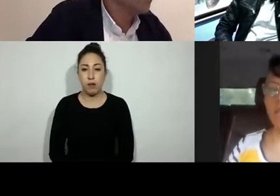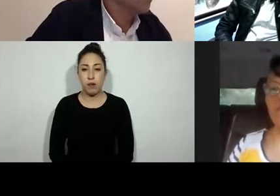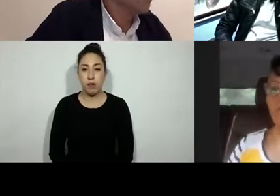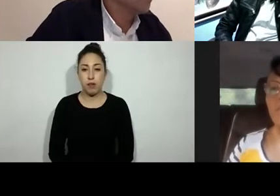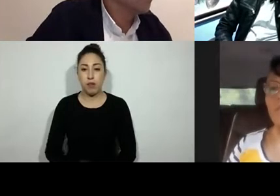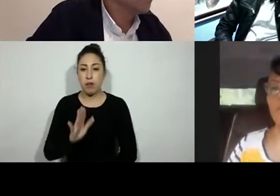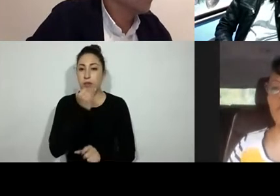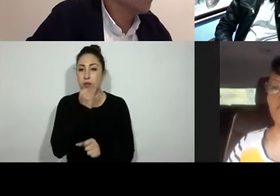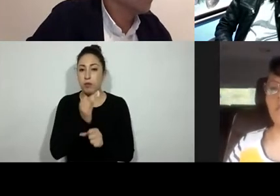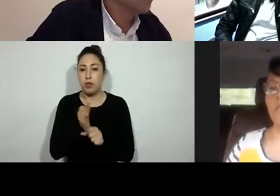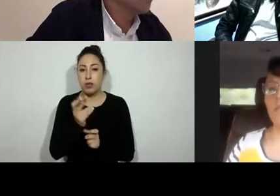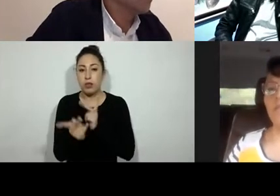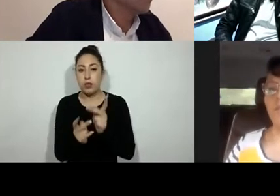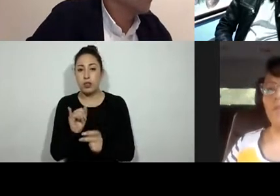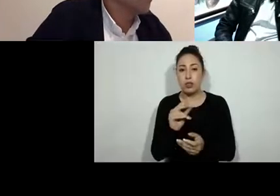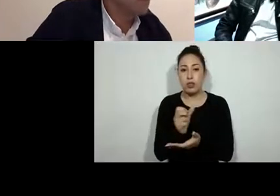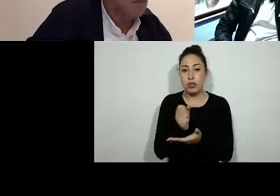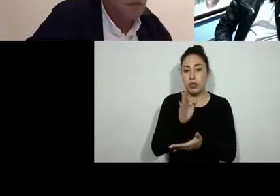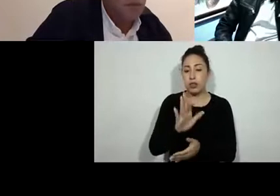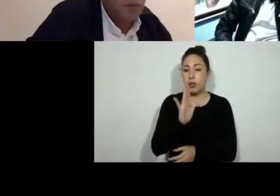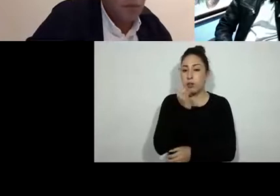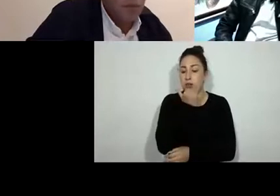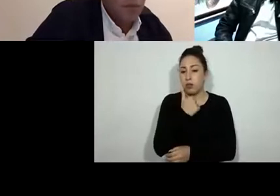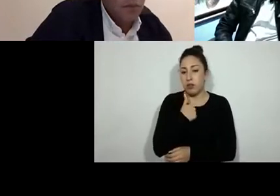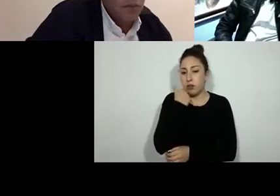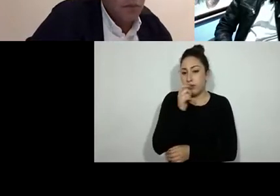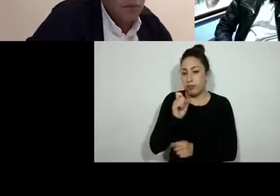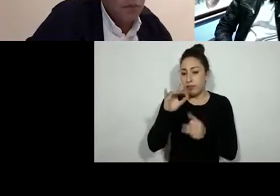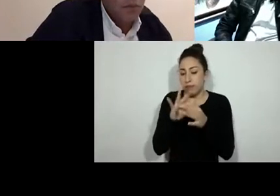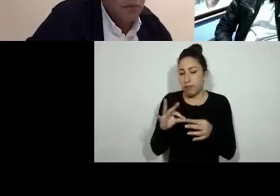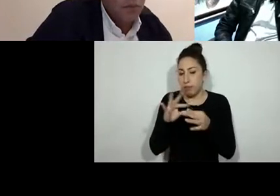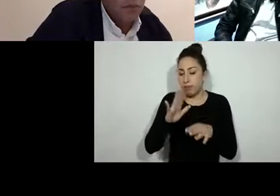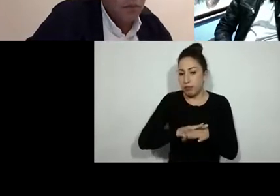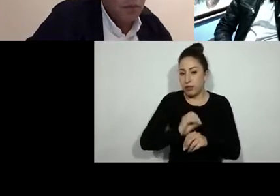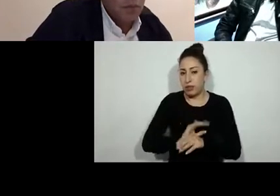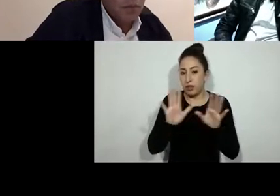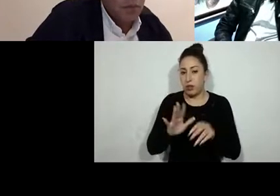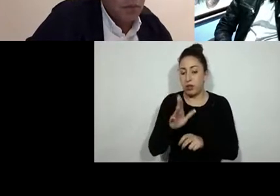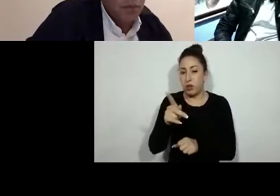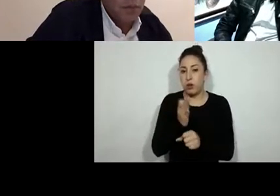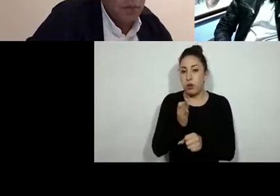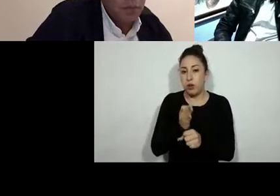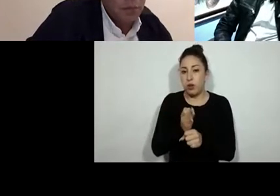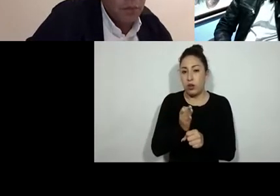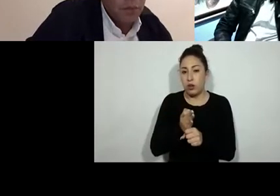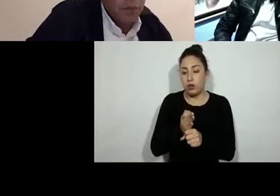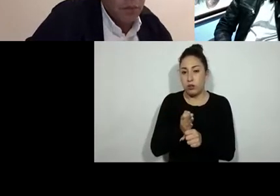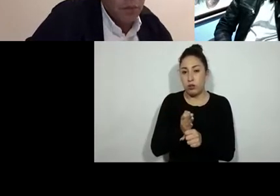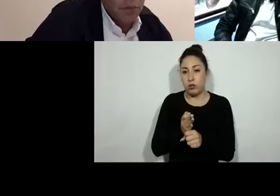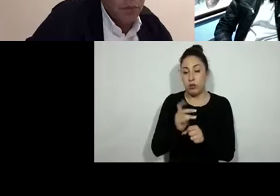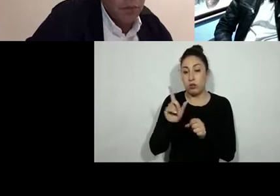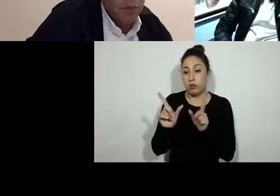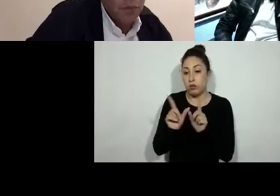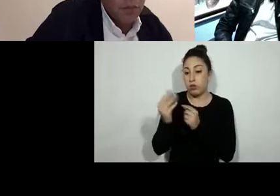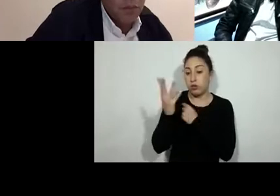dictamen. Yo tengo objeciones de fondo del dictamen. Lo que usted me hizo muy gentilmente el favor fue de